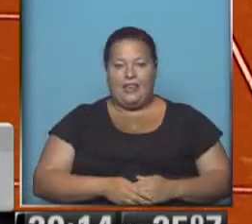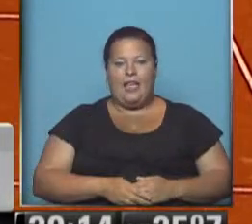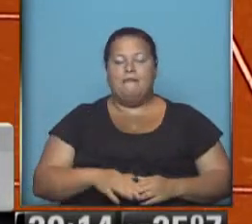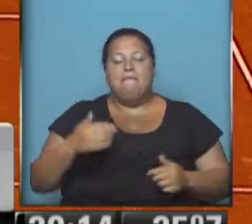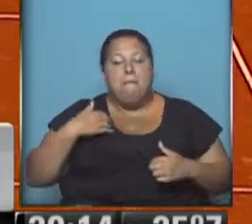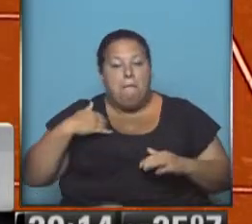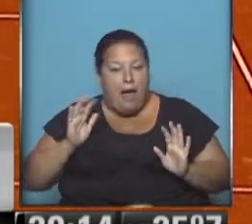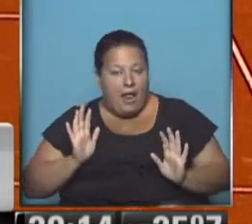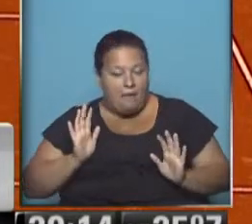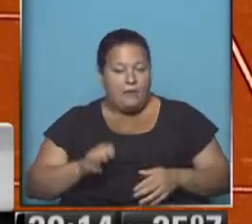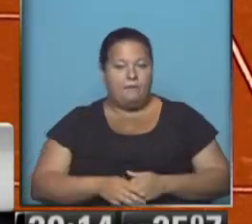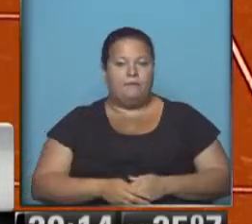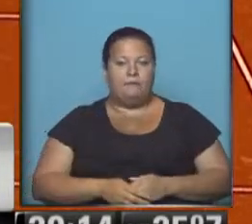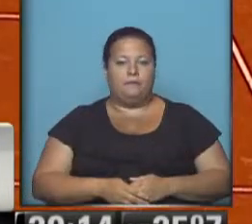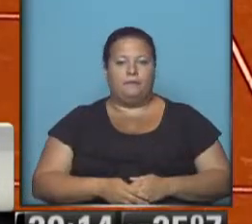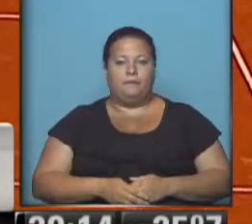mí,